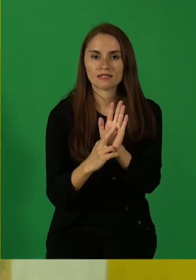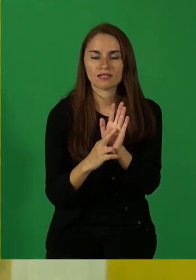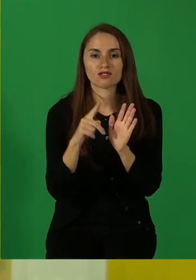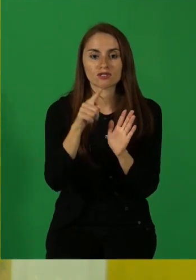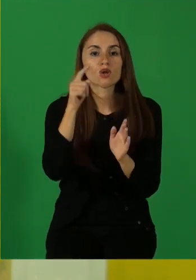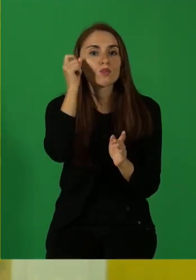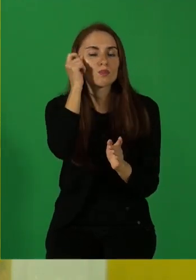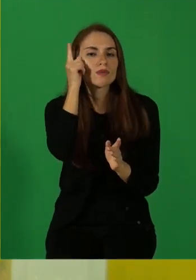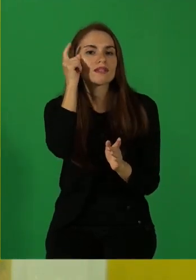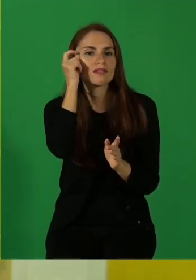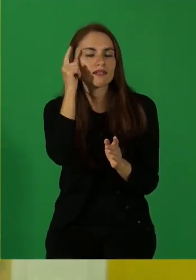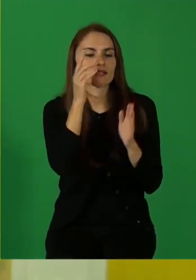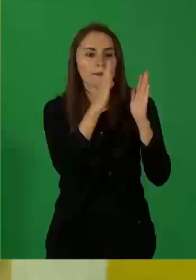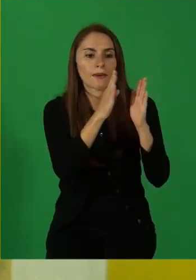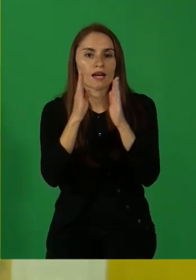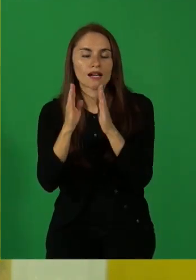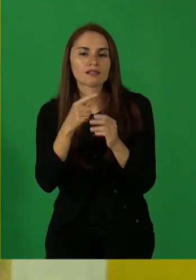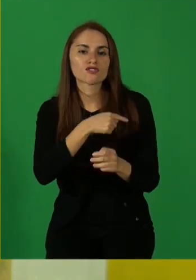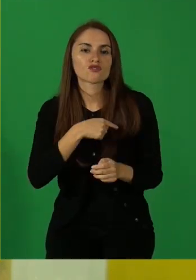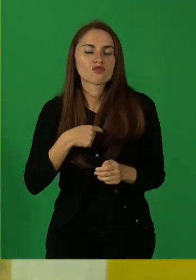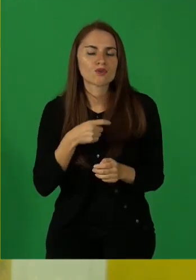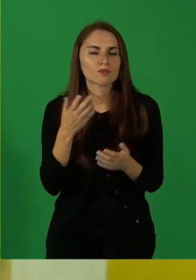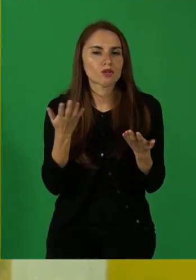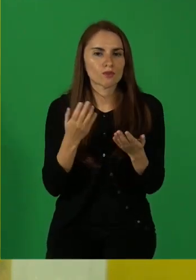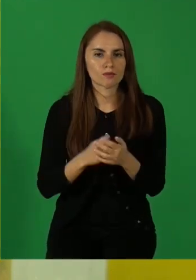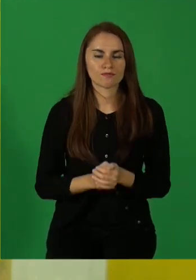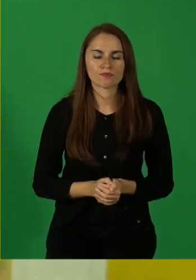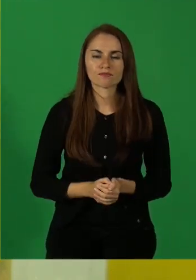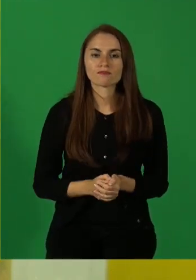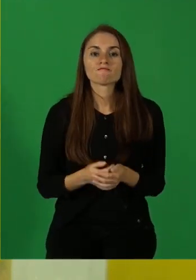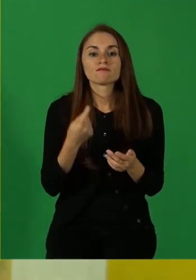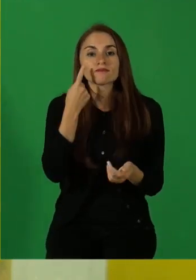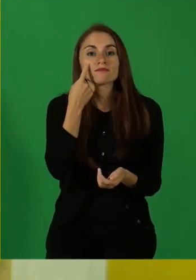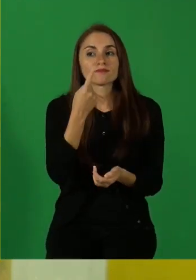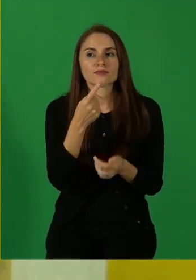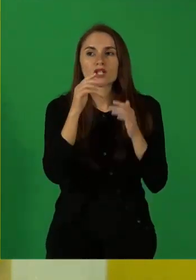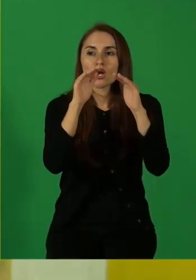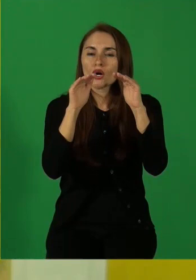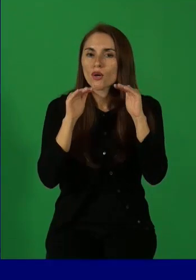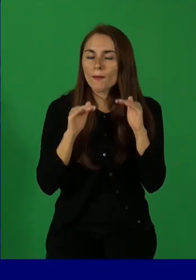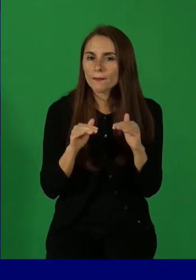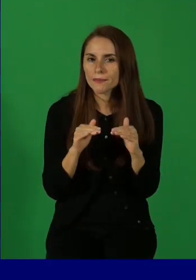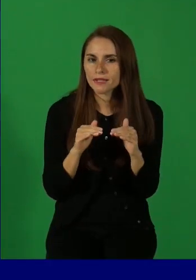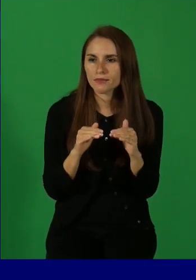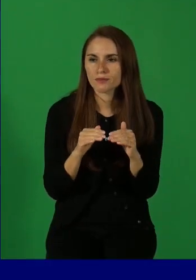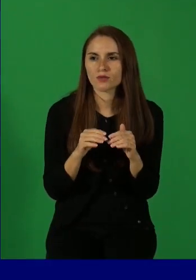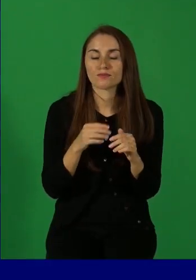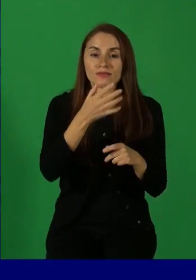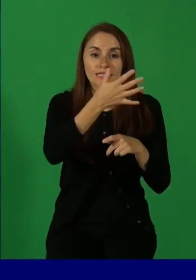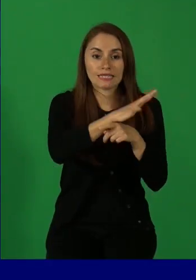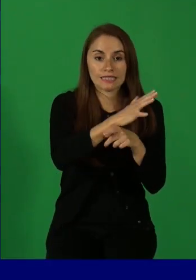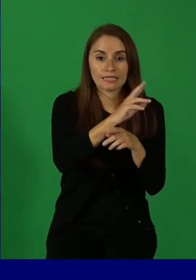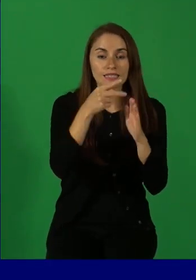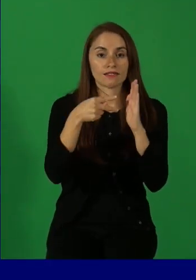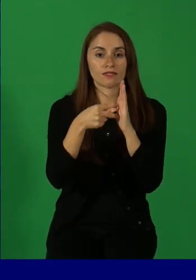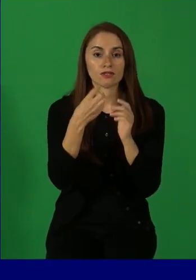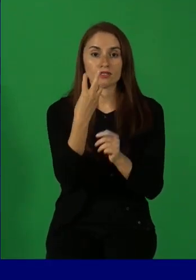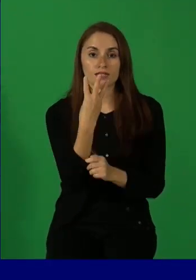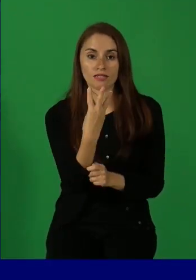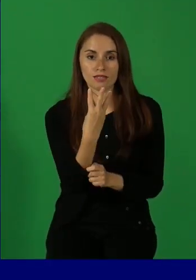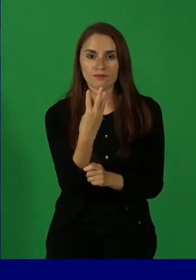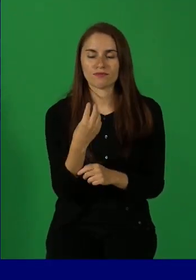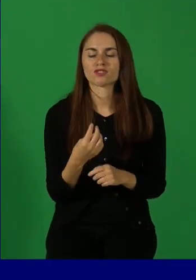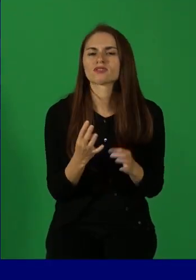las partes de la división. Fíjate bien, tenemos lo mismo, ¿no es cierto?, que es 15 dividido en 3, es